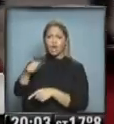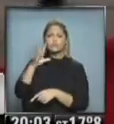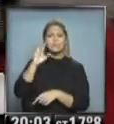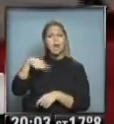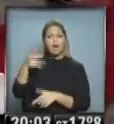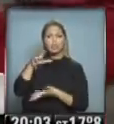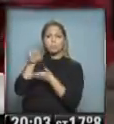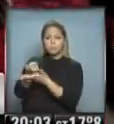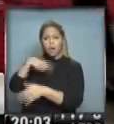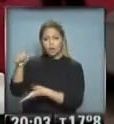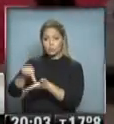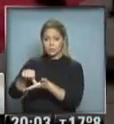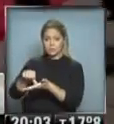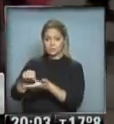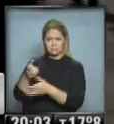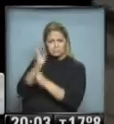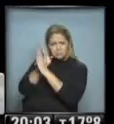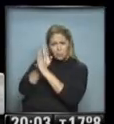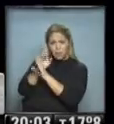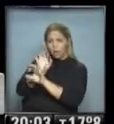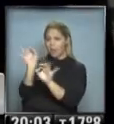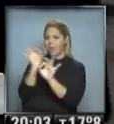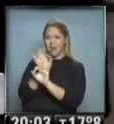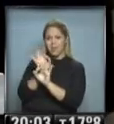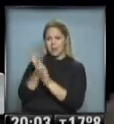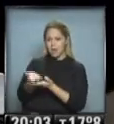invadido a nadie, no ha espiado a nadie,